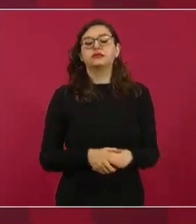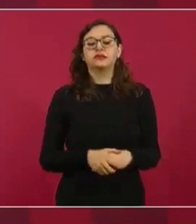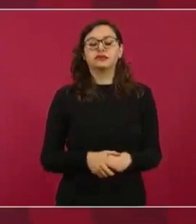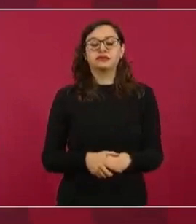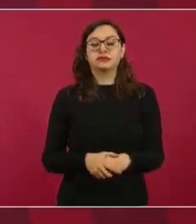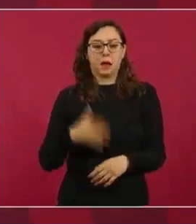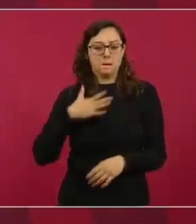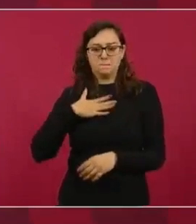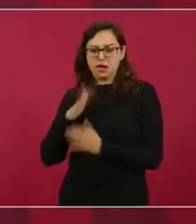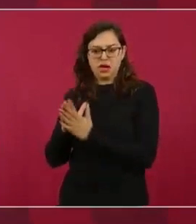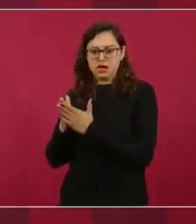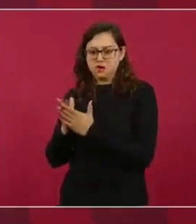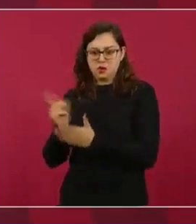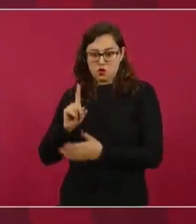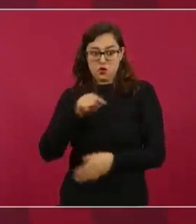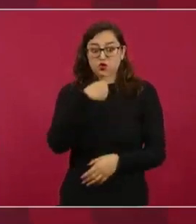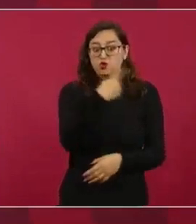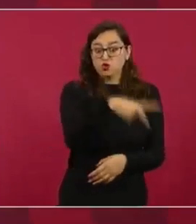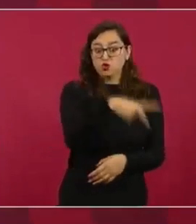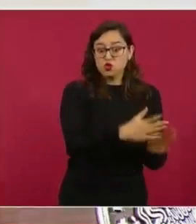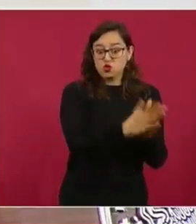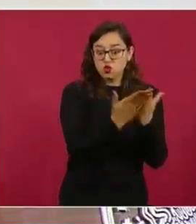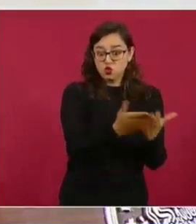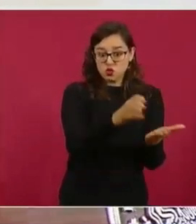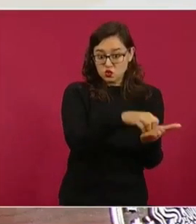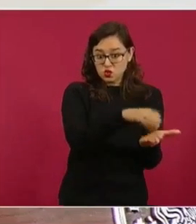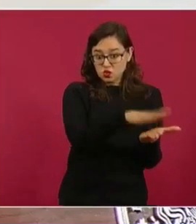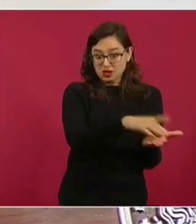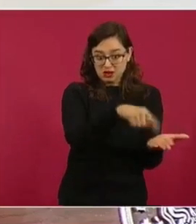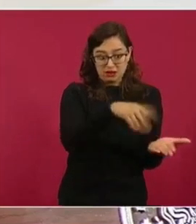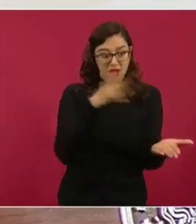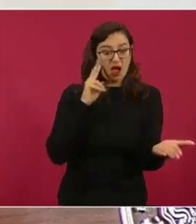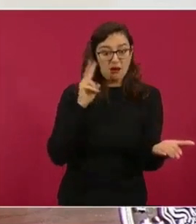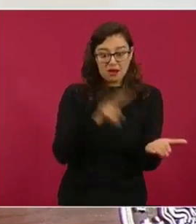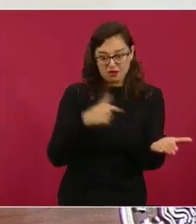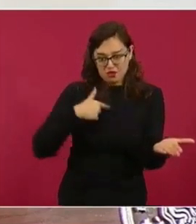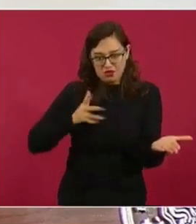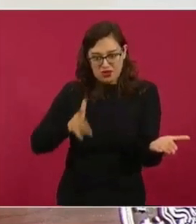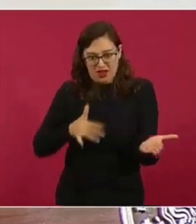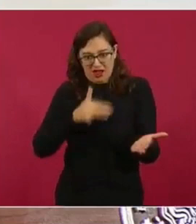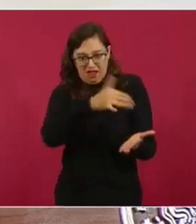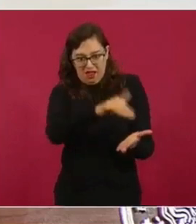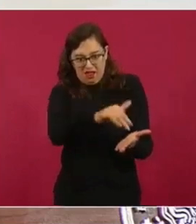analizado. Por eso hablo de que fue el saqueo más grande